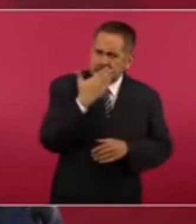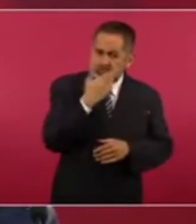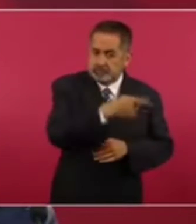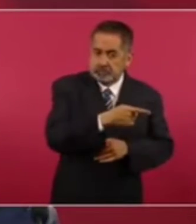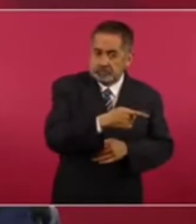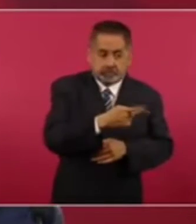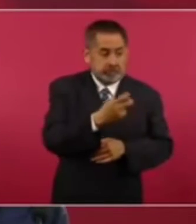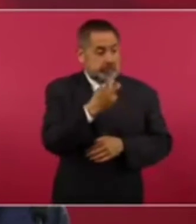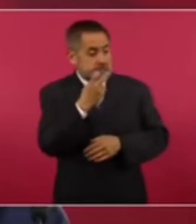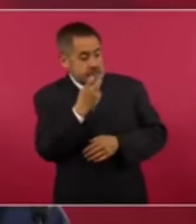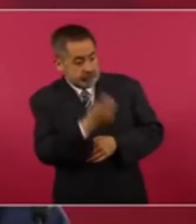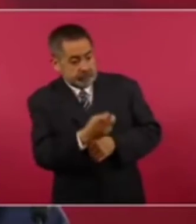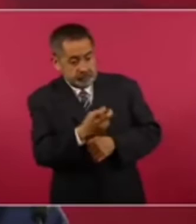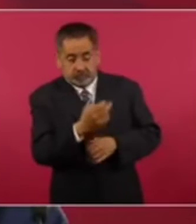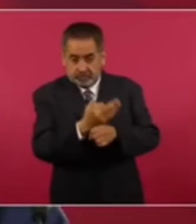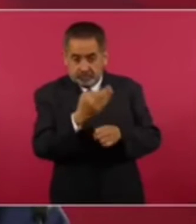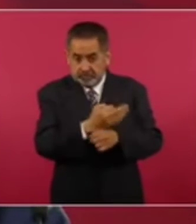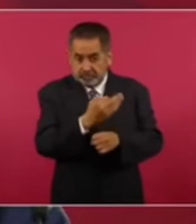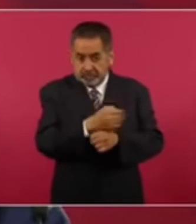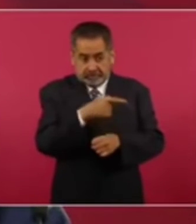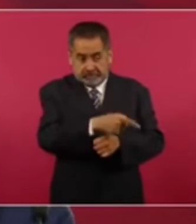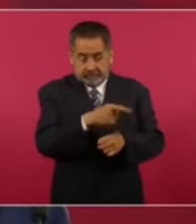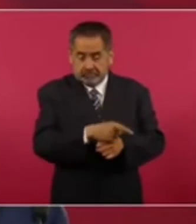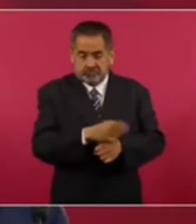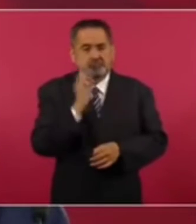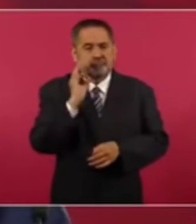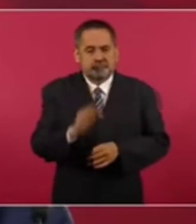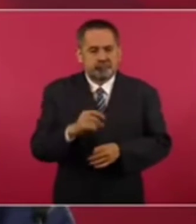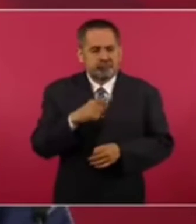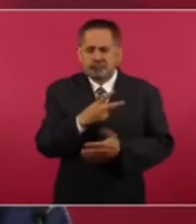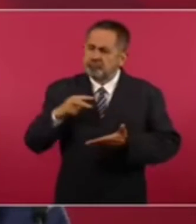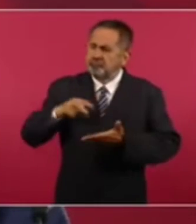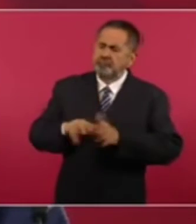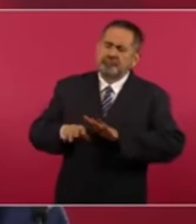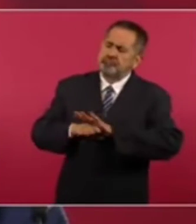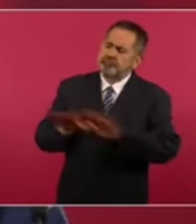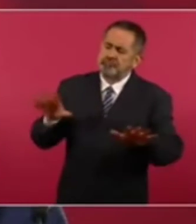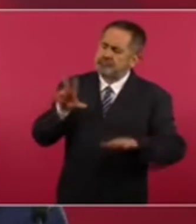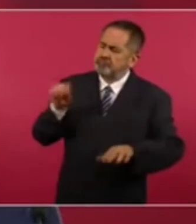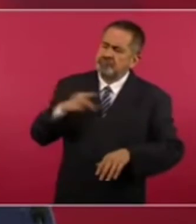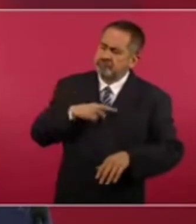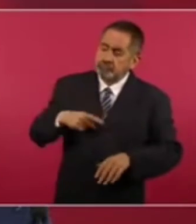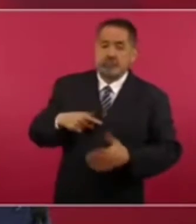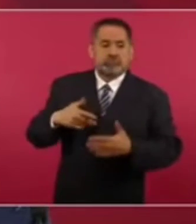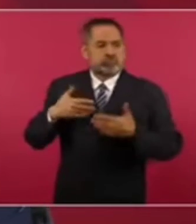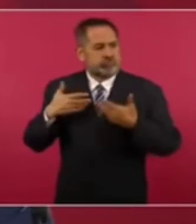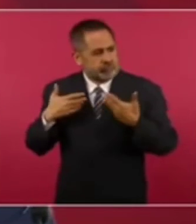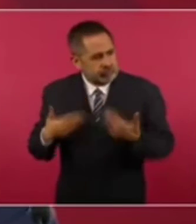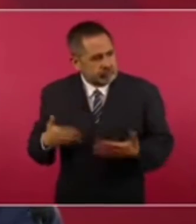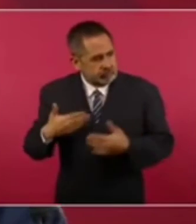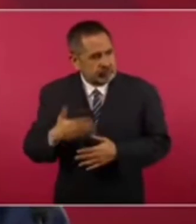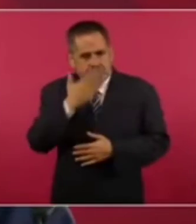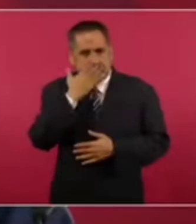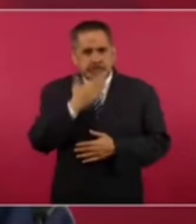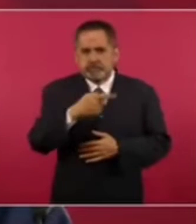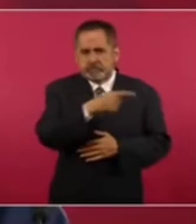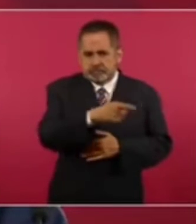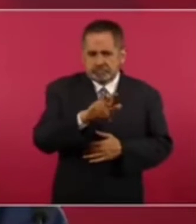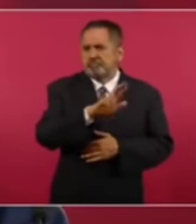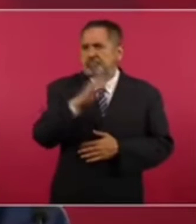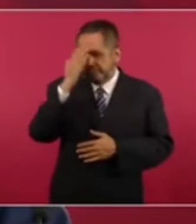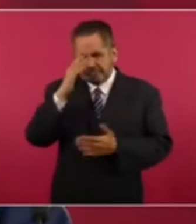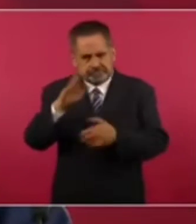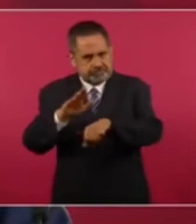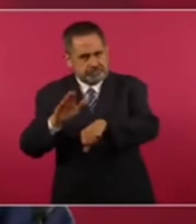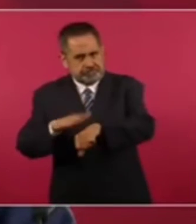pero ante esta barbaridad se ha pronunciado y sí sería bueno, y